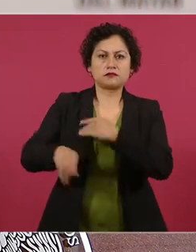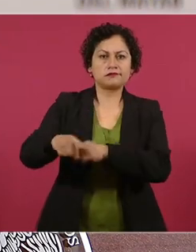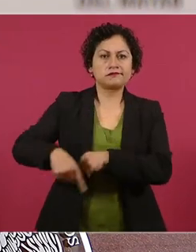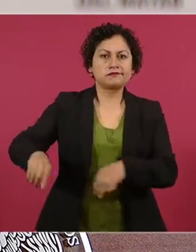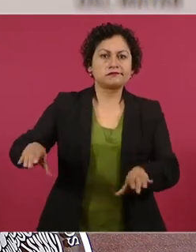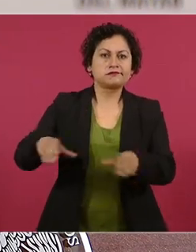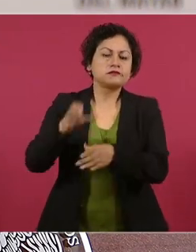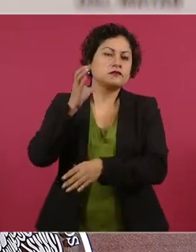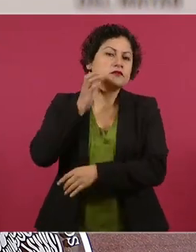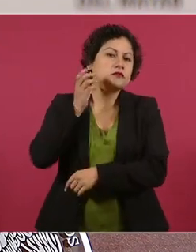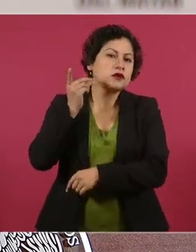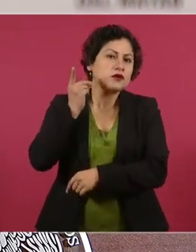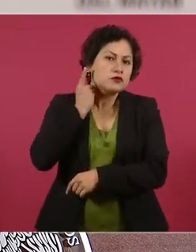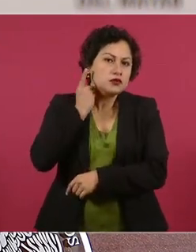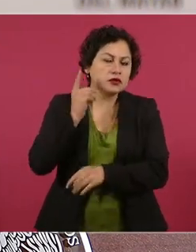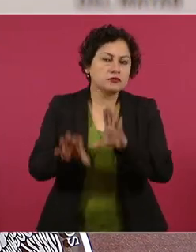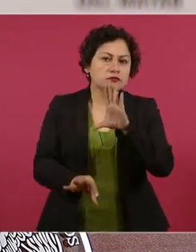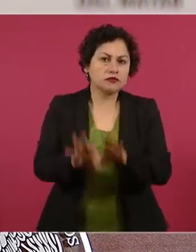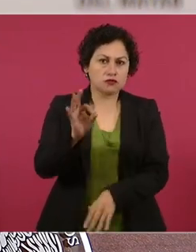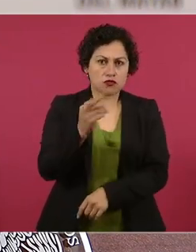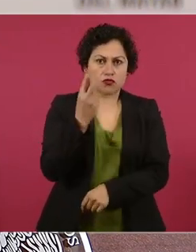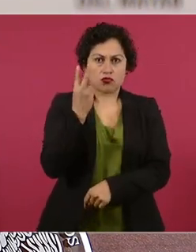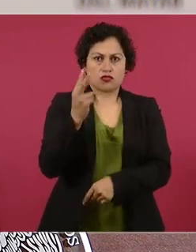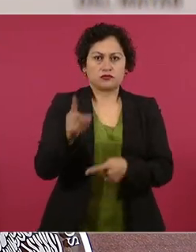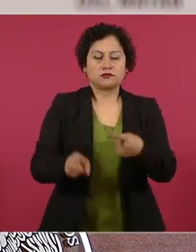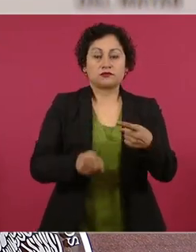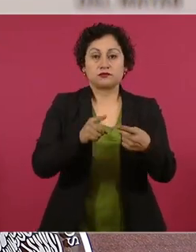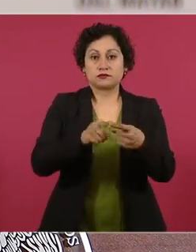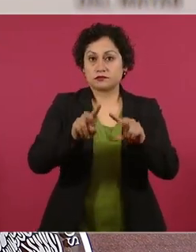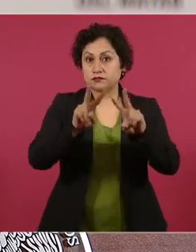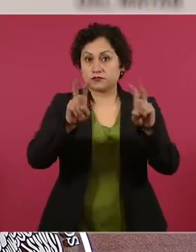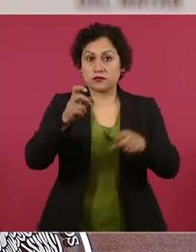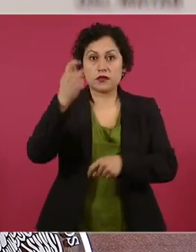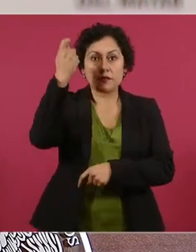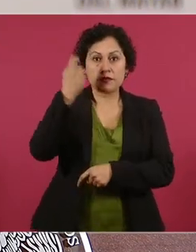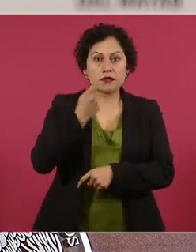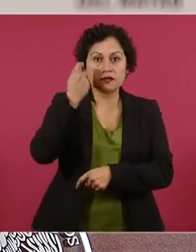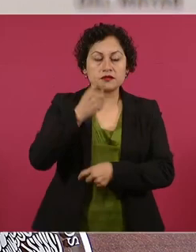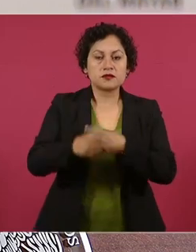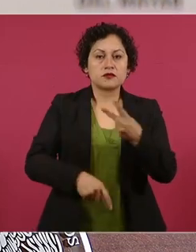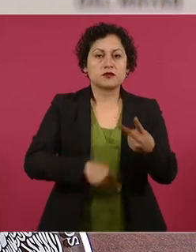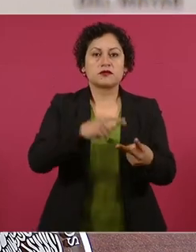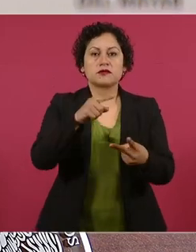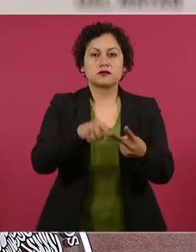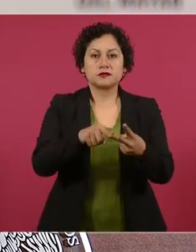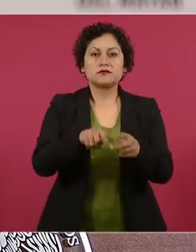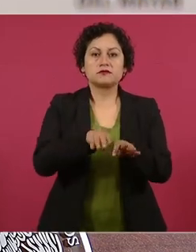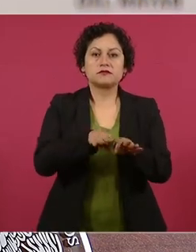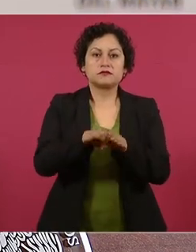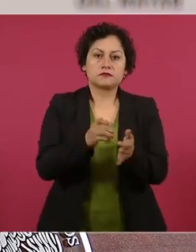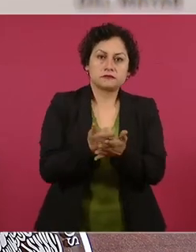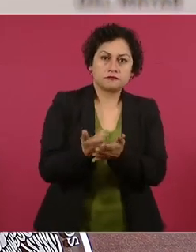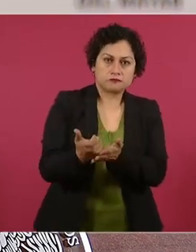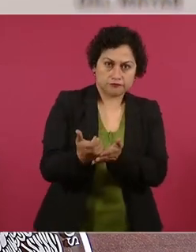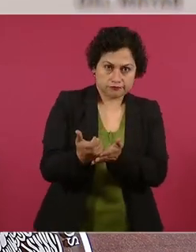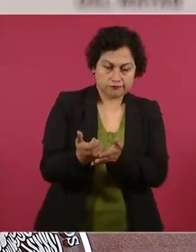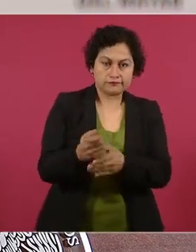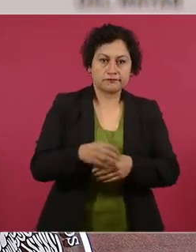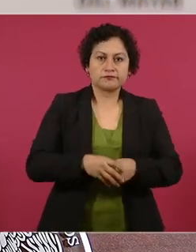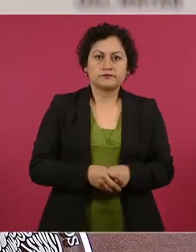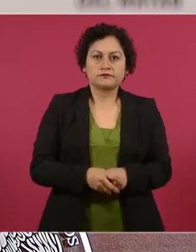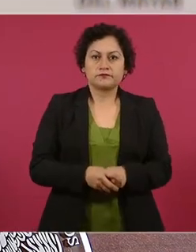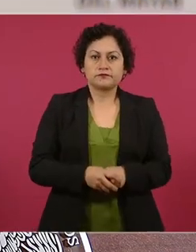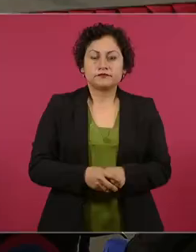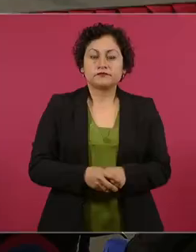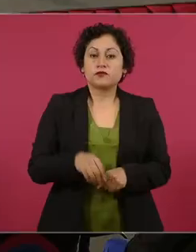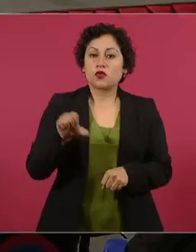Diputados, la reforma en materia de pensiones y también la reforma de salario mínimo. Nos